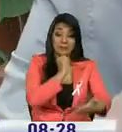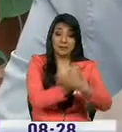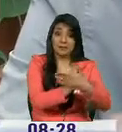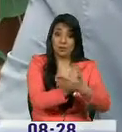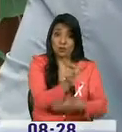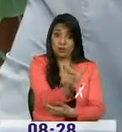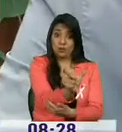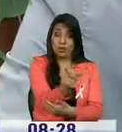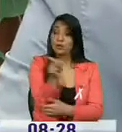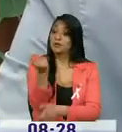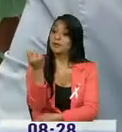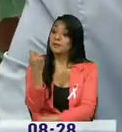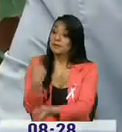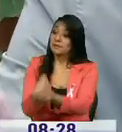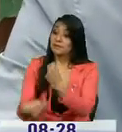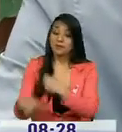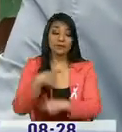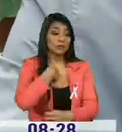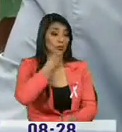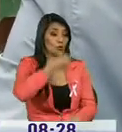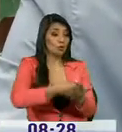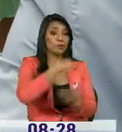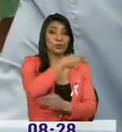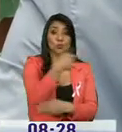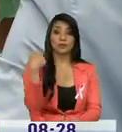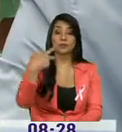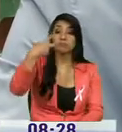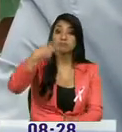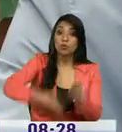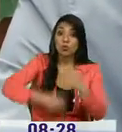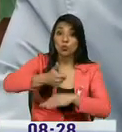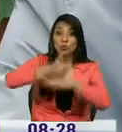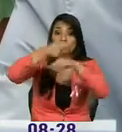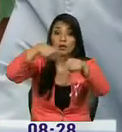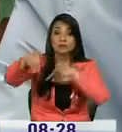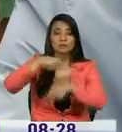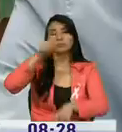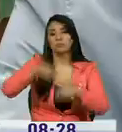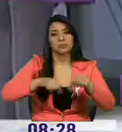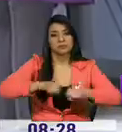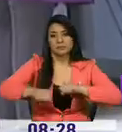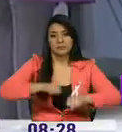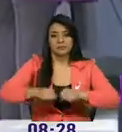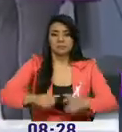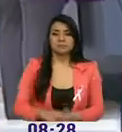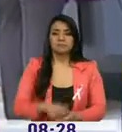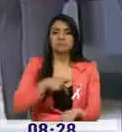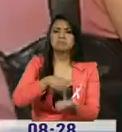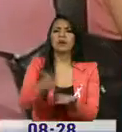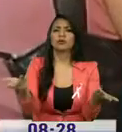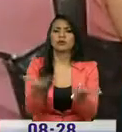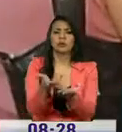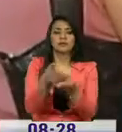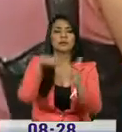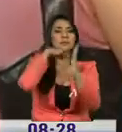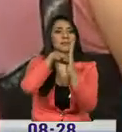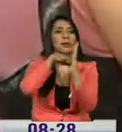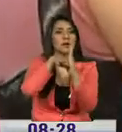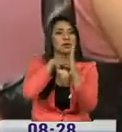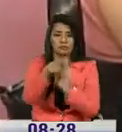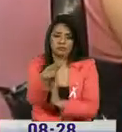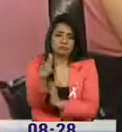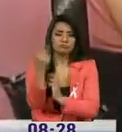persona que le vendió a usted, ¿tiene alguna multa en la Agencia Nacional de Tránsito? No se va a poder realizar el trámite. El pago se debe realizar en las entidades